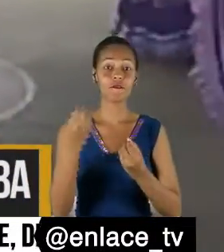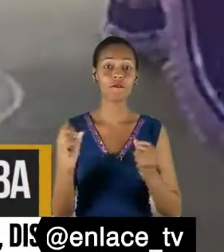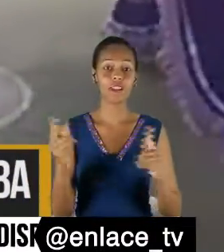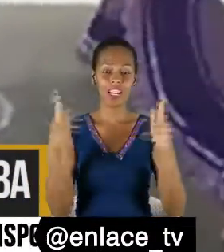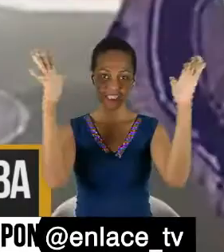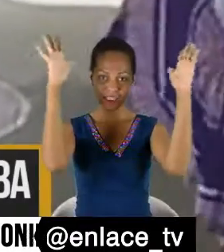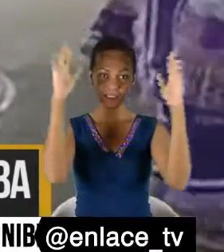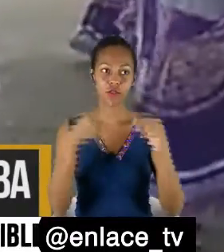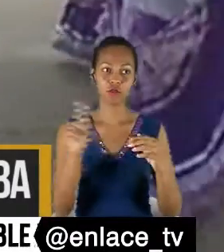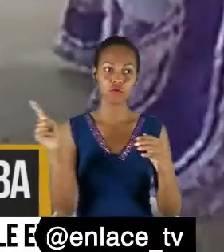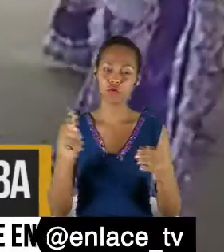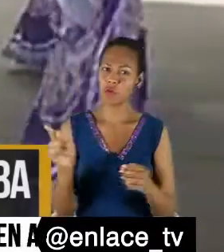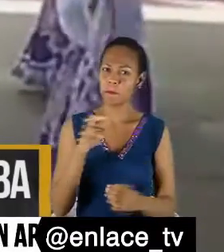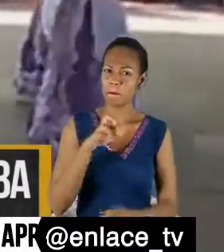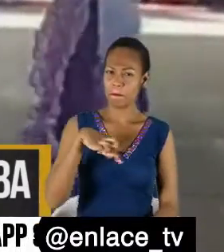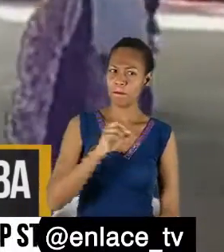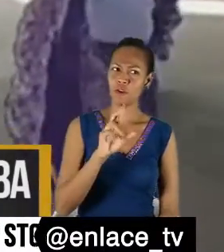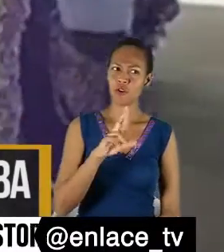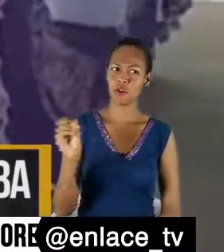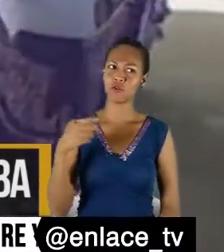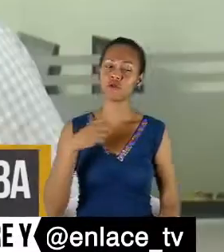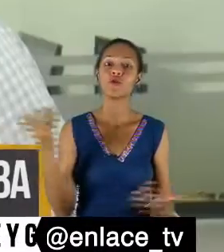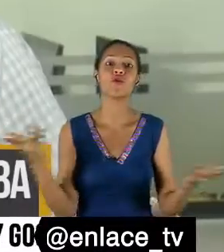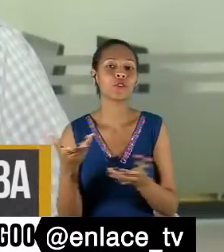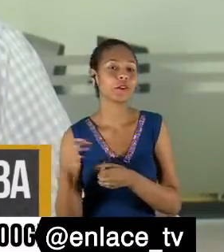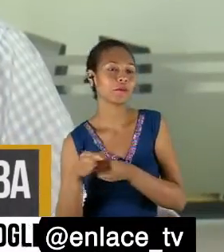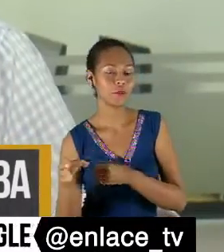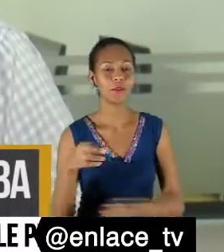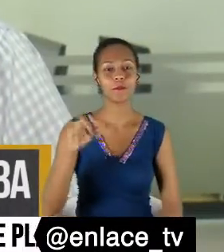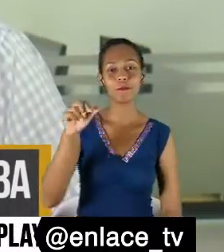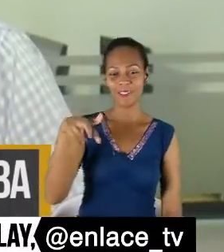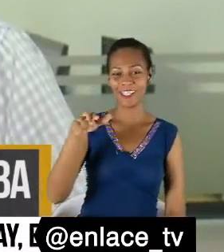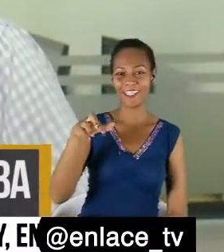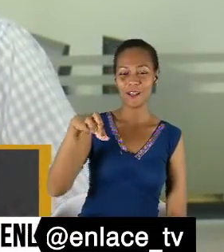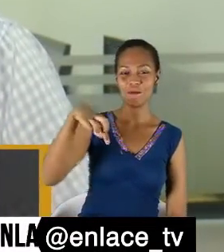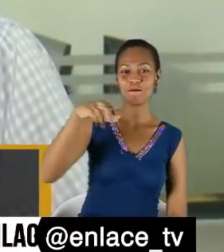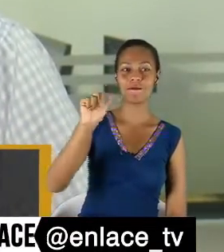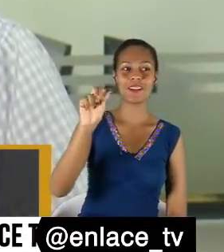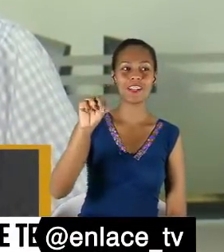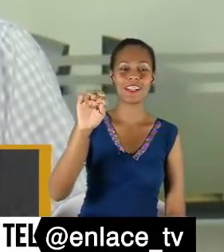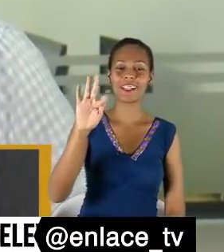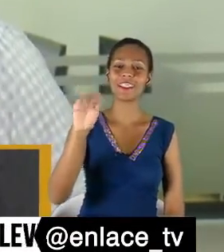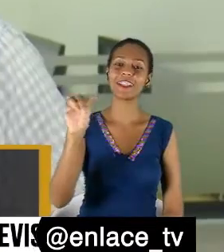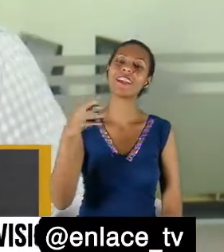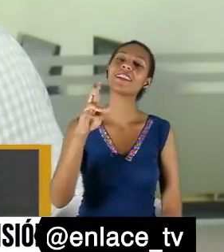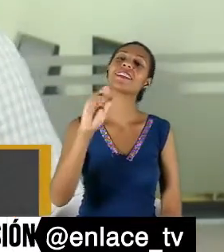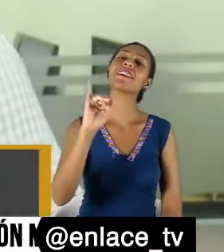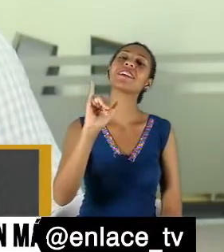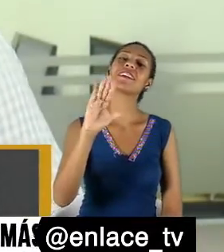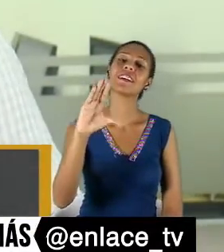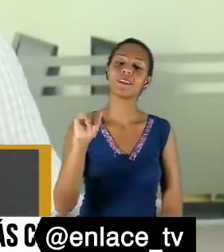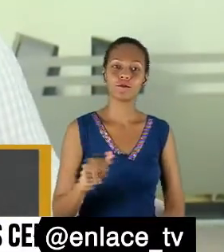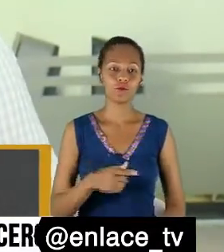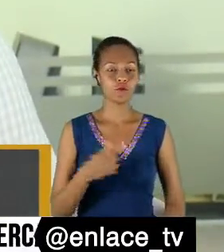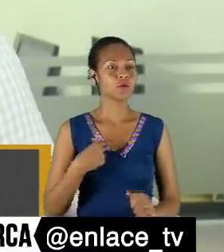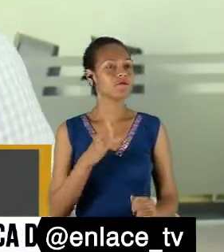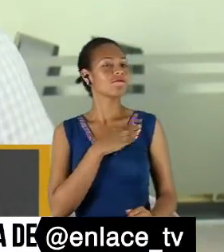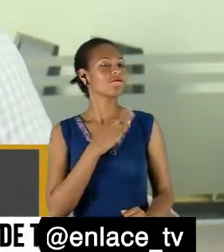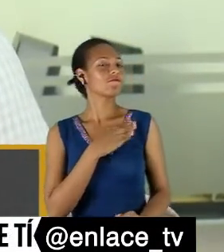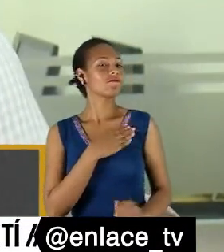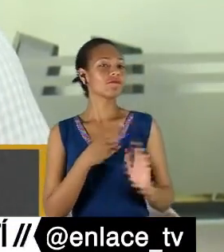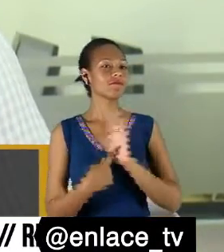Porro Paleteado y el Fandango en Planeta Rica, Córdoba. Un éxito total, ya que fuimos a representar nuestro